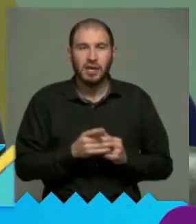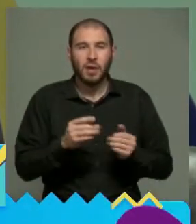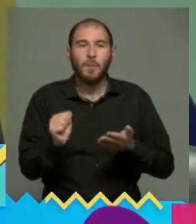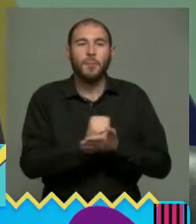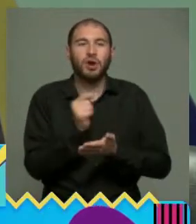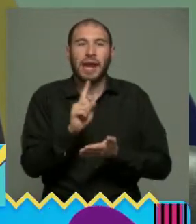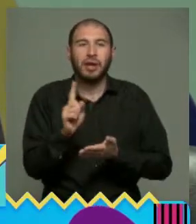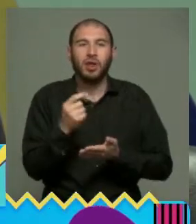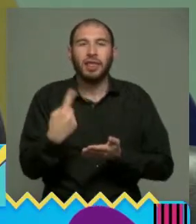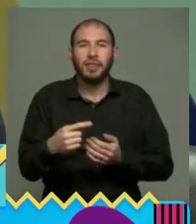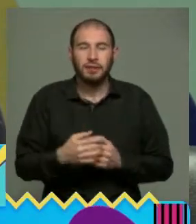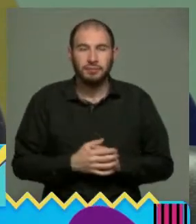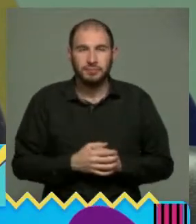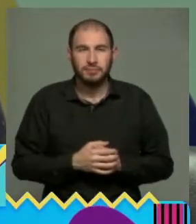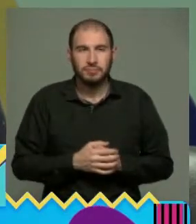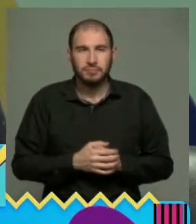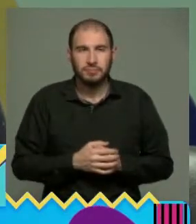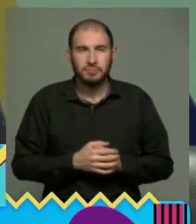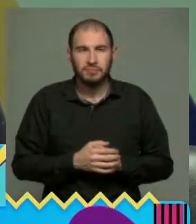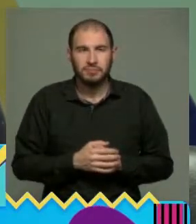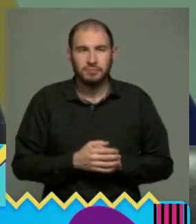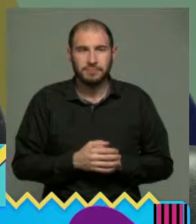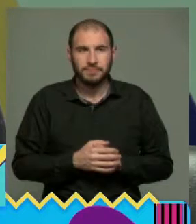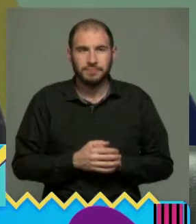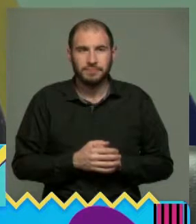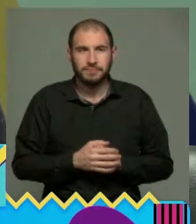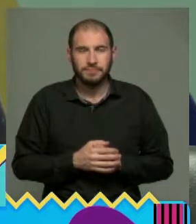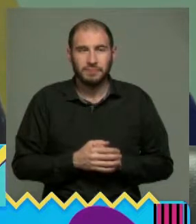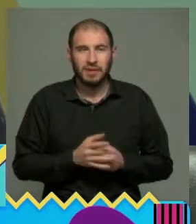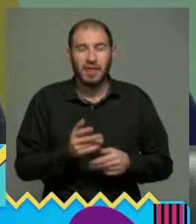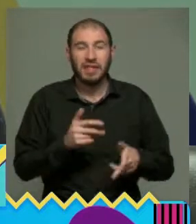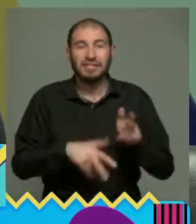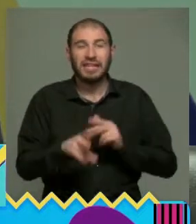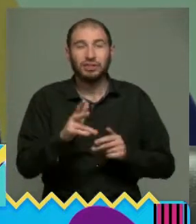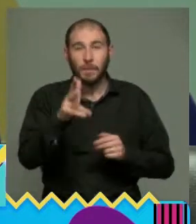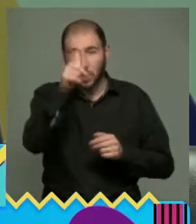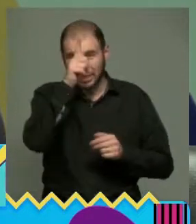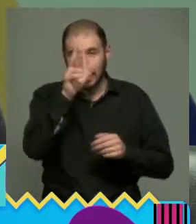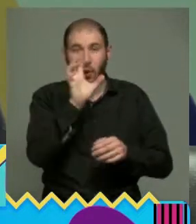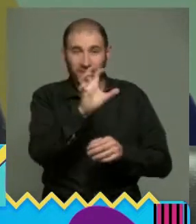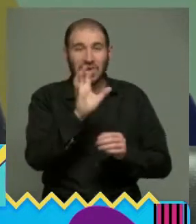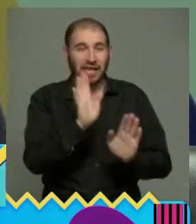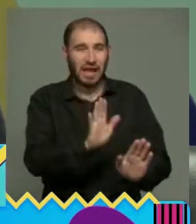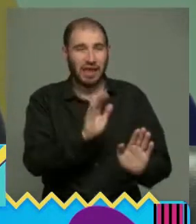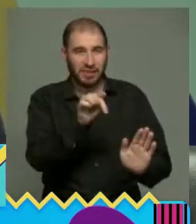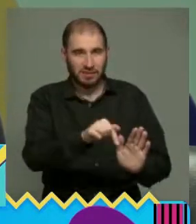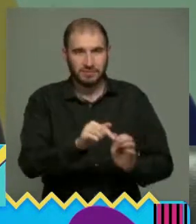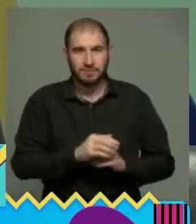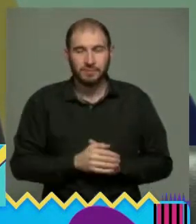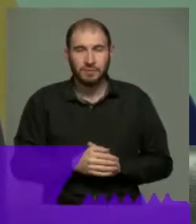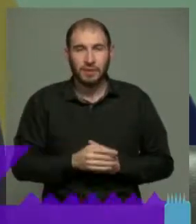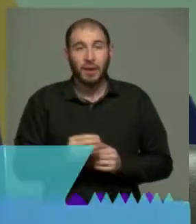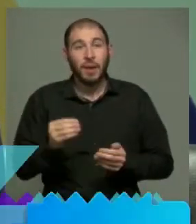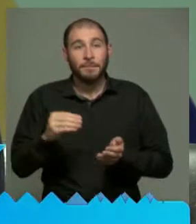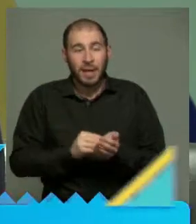desaparecería la división de tránsito de la Policía Provincial, sino que se